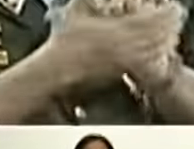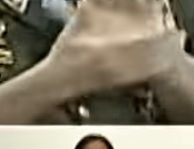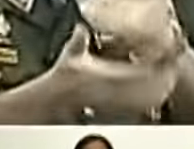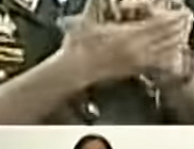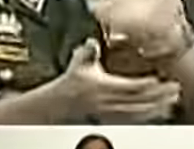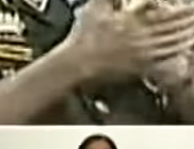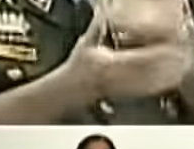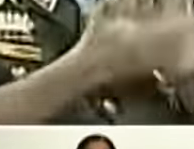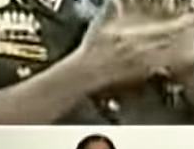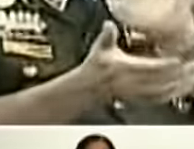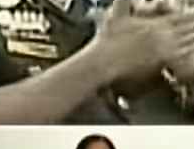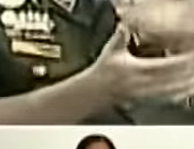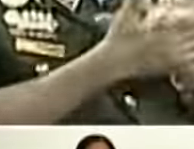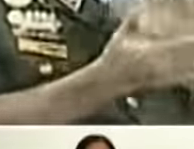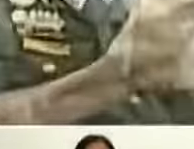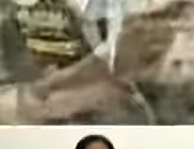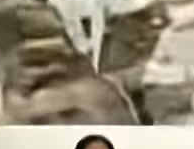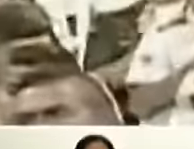Racista, xenófobo.